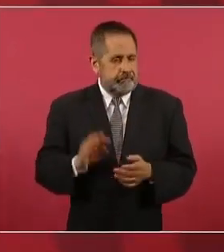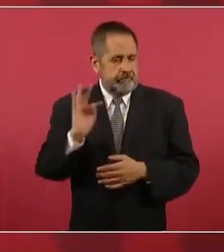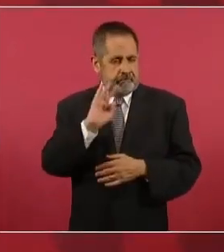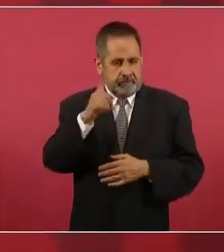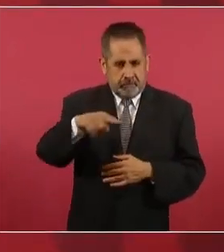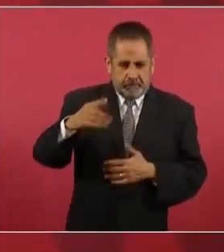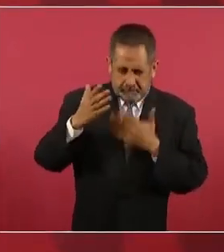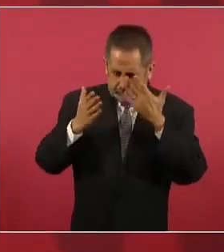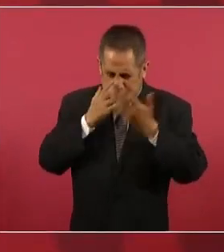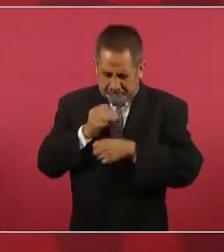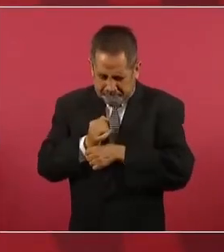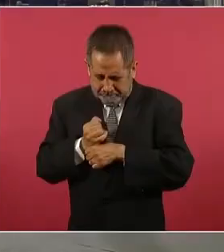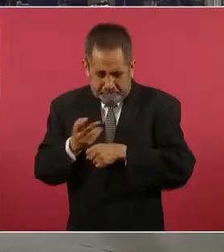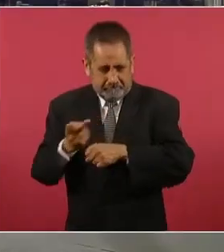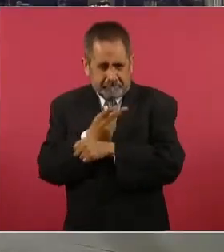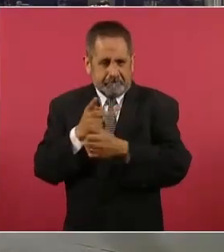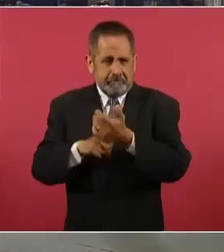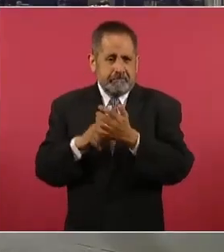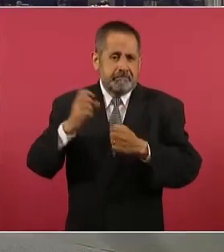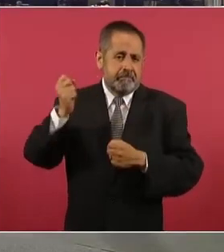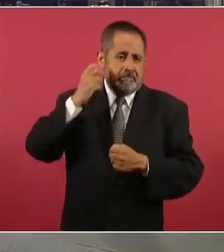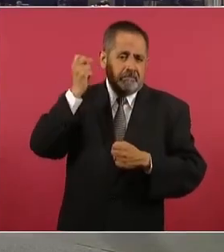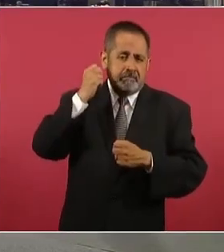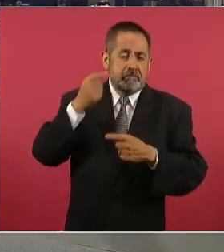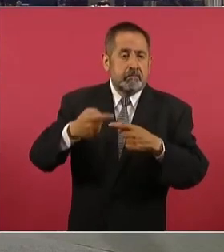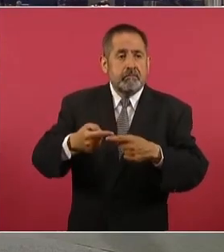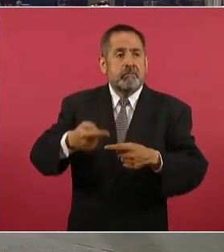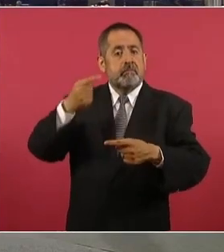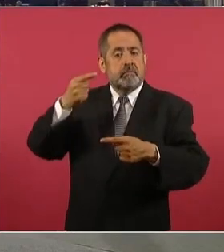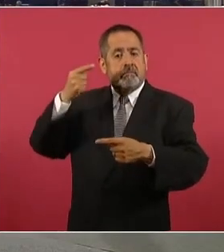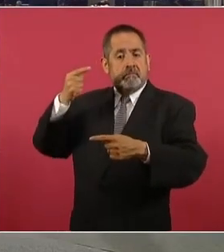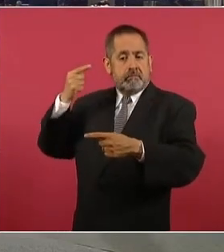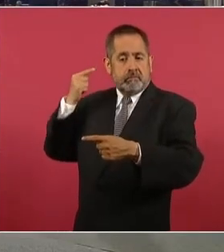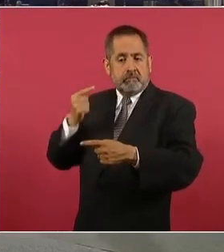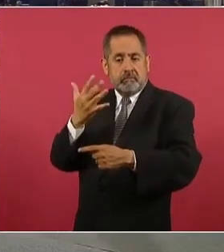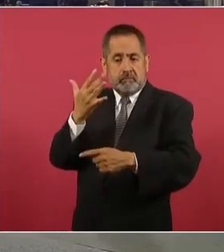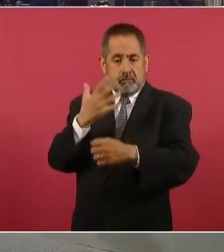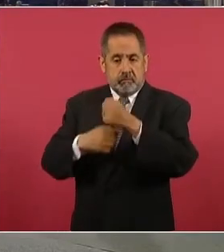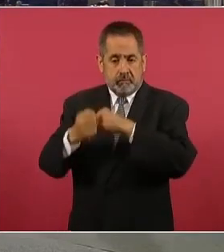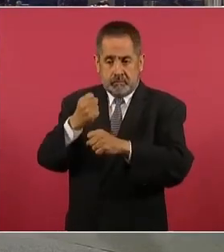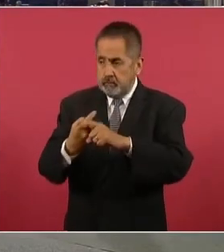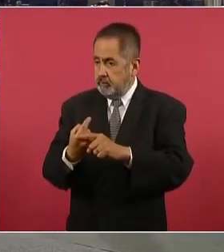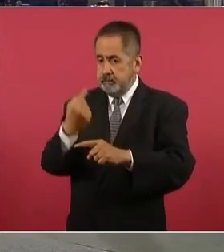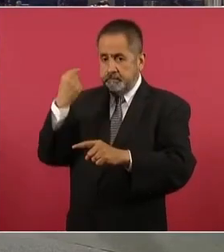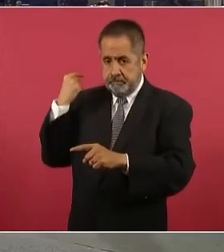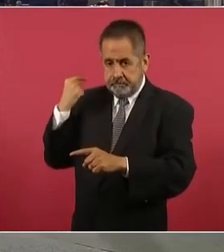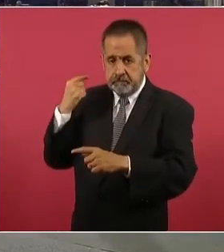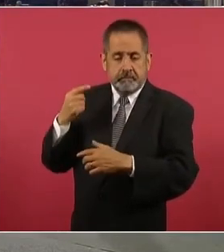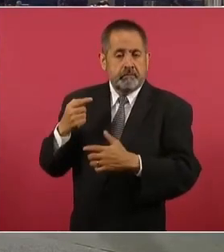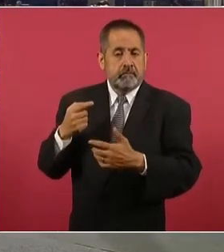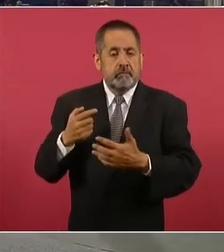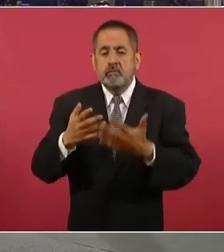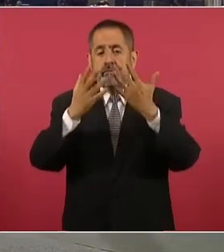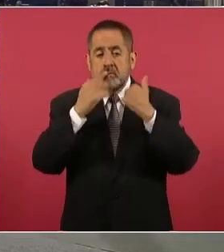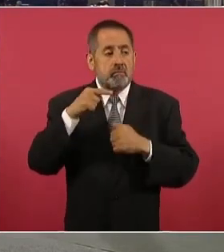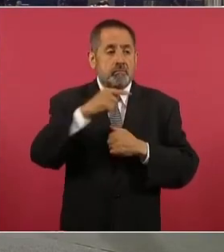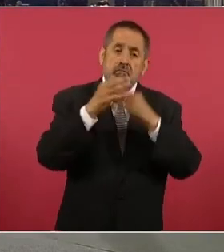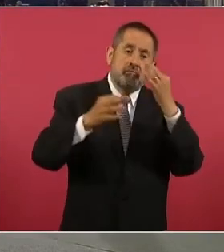análisis de los discursos de 50 años a la fecha, no van a encontrar la palabra